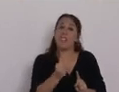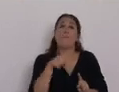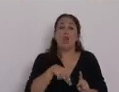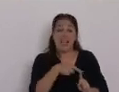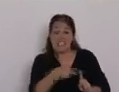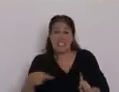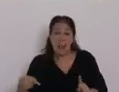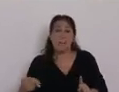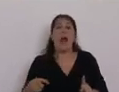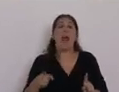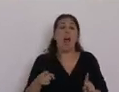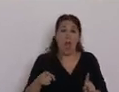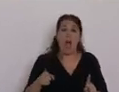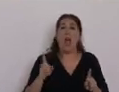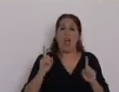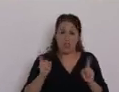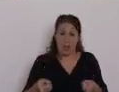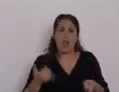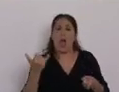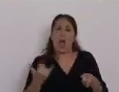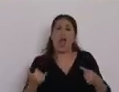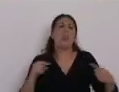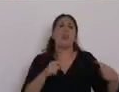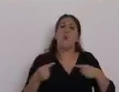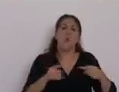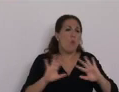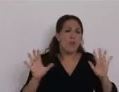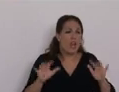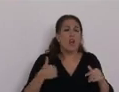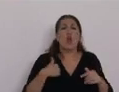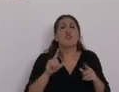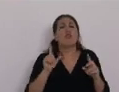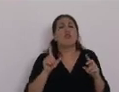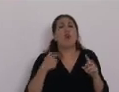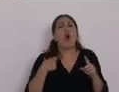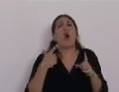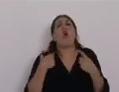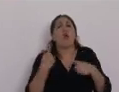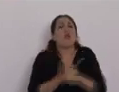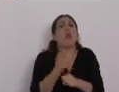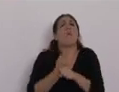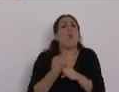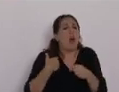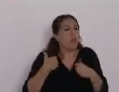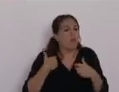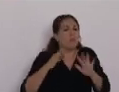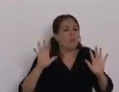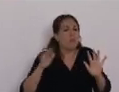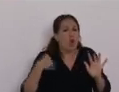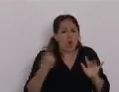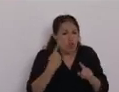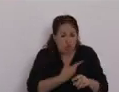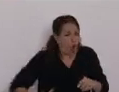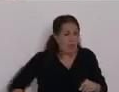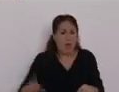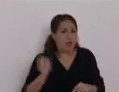algún fuego cruzado. No estamos discutiendo, no nos corresponde discutir programa de gobierno. No somos nosotros los que estamos gobernando, no